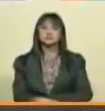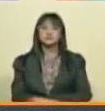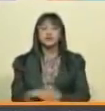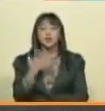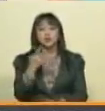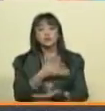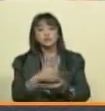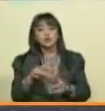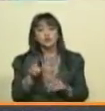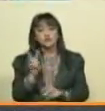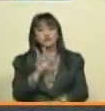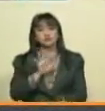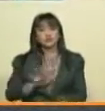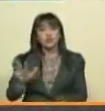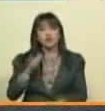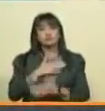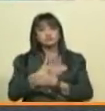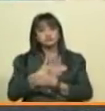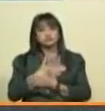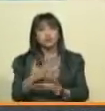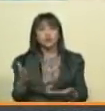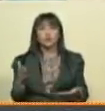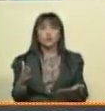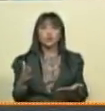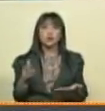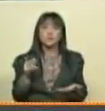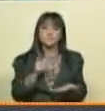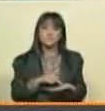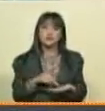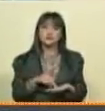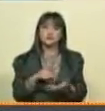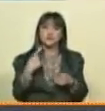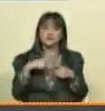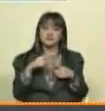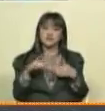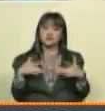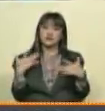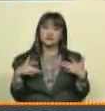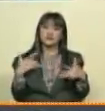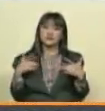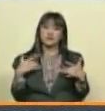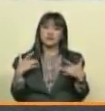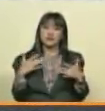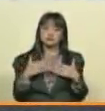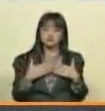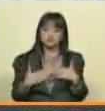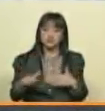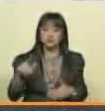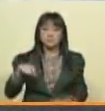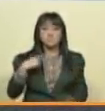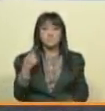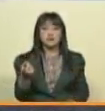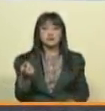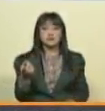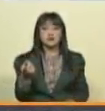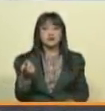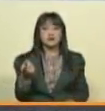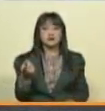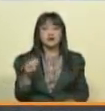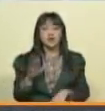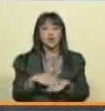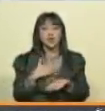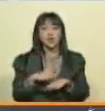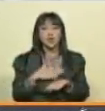4 millones de venezolanos van a disponer o van a participar en distintas actividades. A partir del día de mañana,